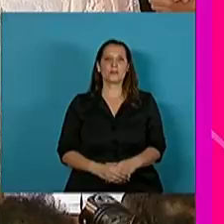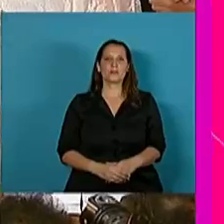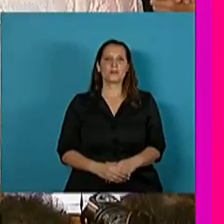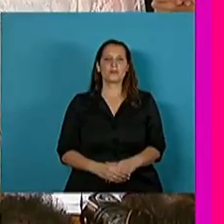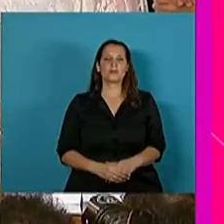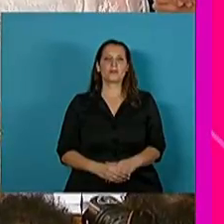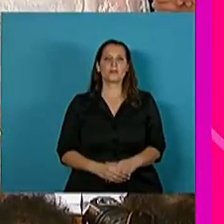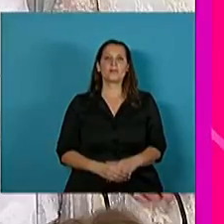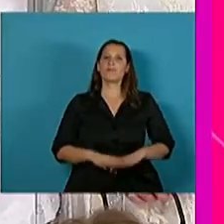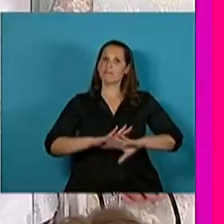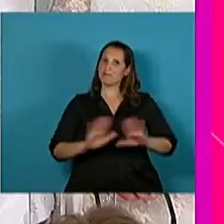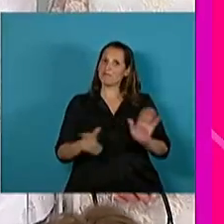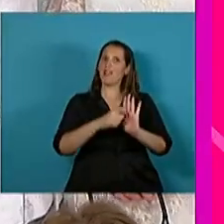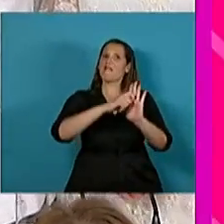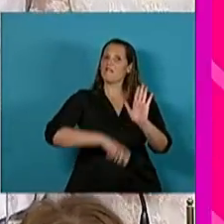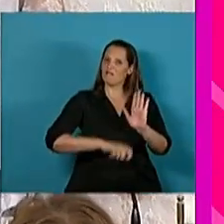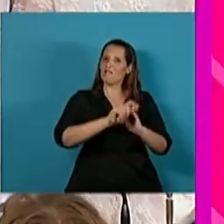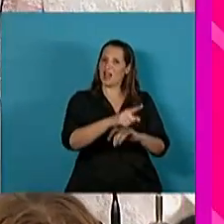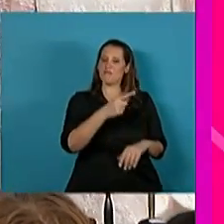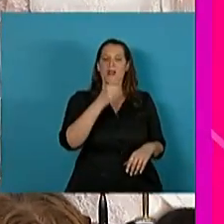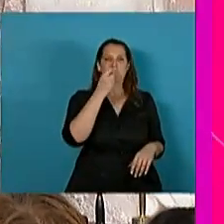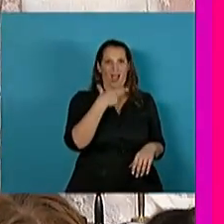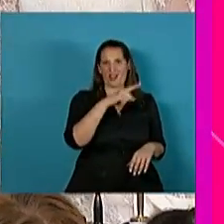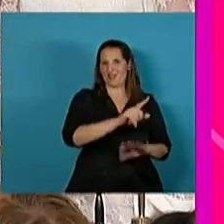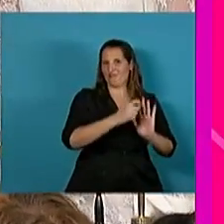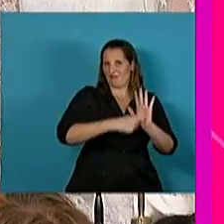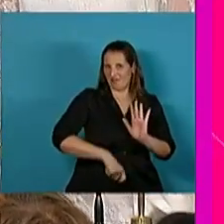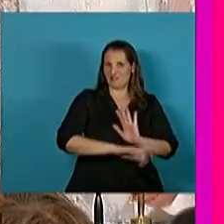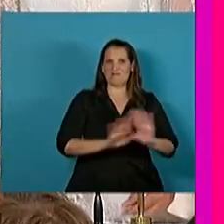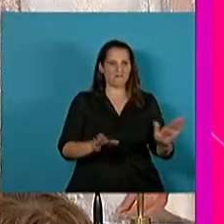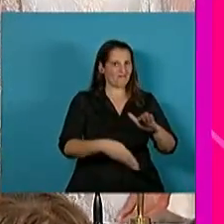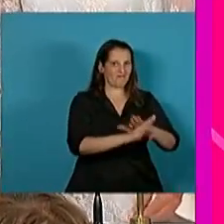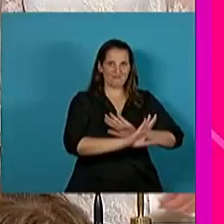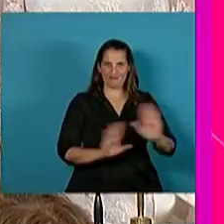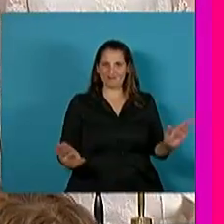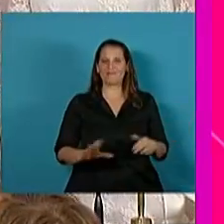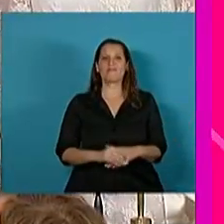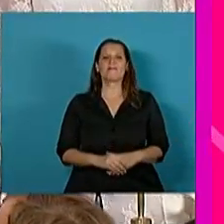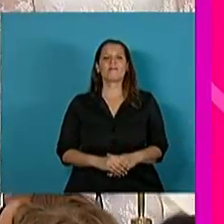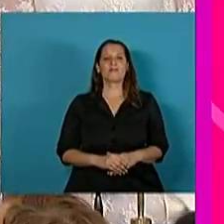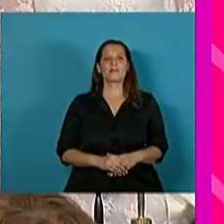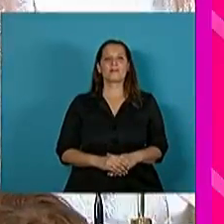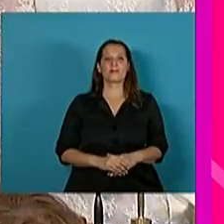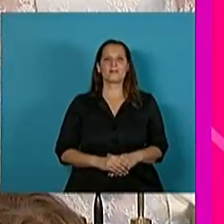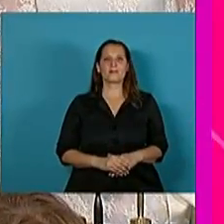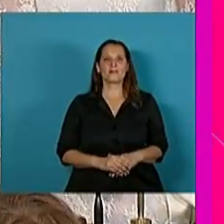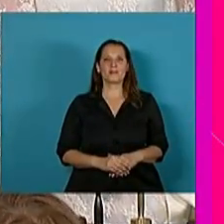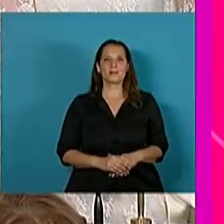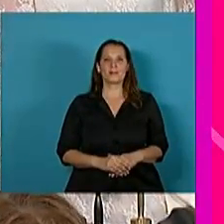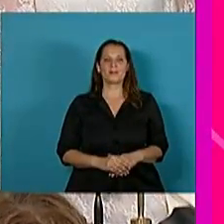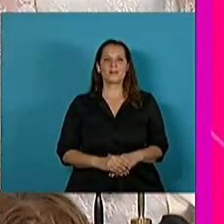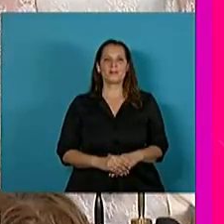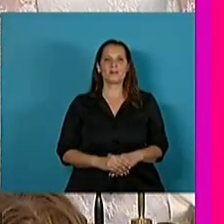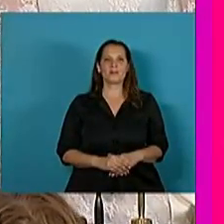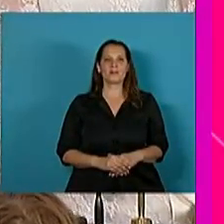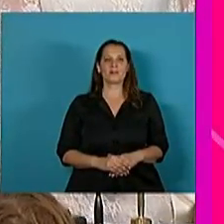eso. Ojalá. Y por eso dio adecuar todo, ¿no? Reglamentar un presidente gay un día. todo puede pasar. Una mujer. Bueno, primero una mujer fue que